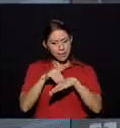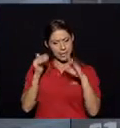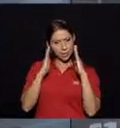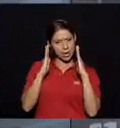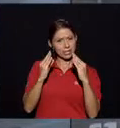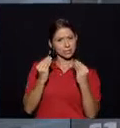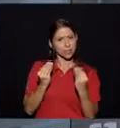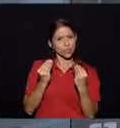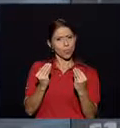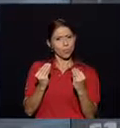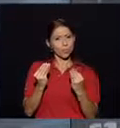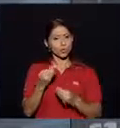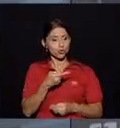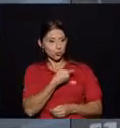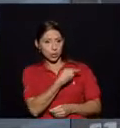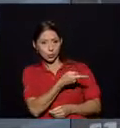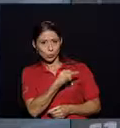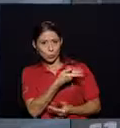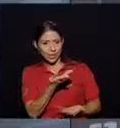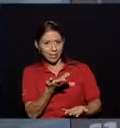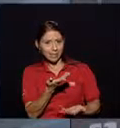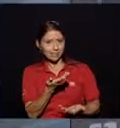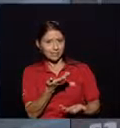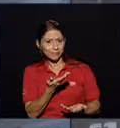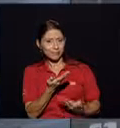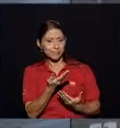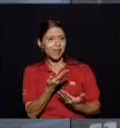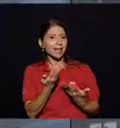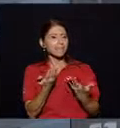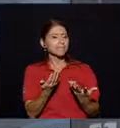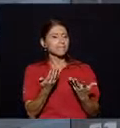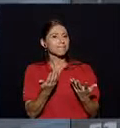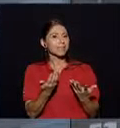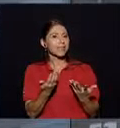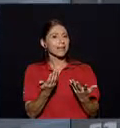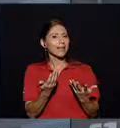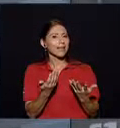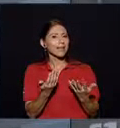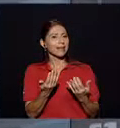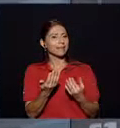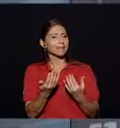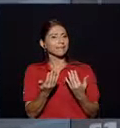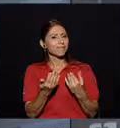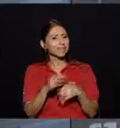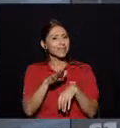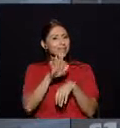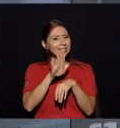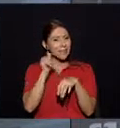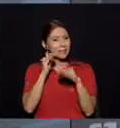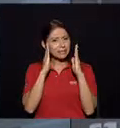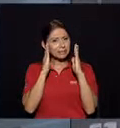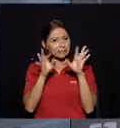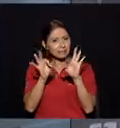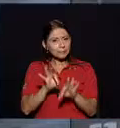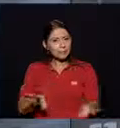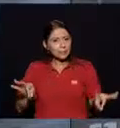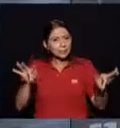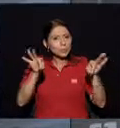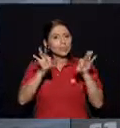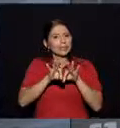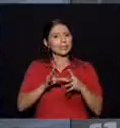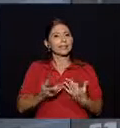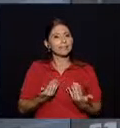llamó poderosamente la atención que ustedes hacen una llamada importante en torno